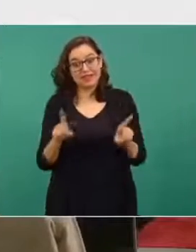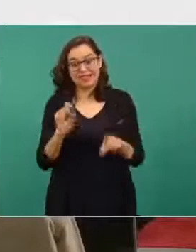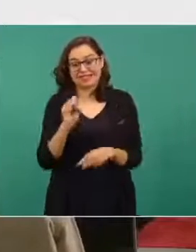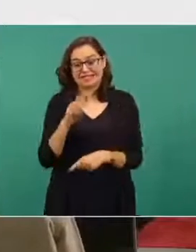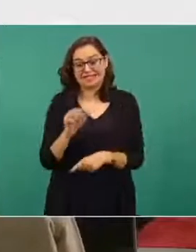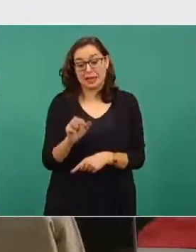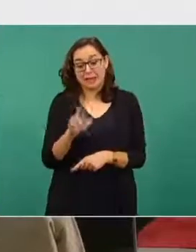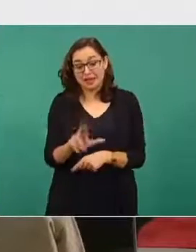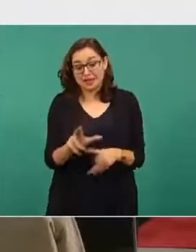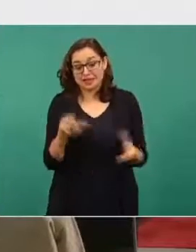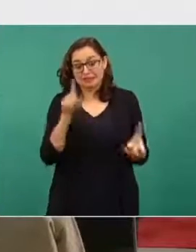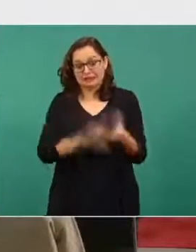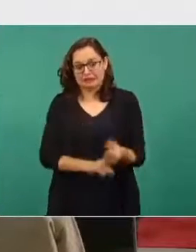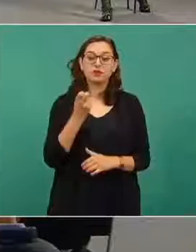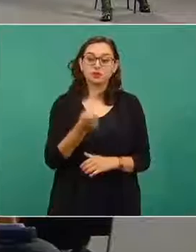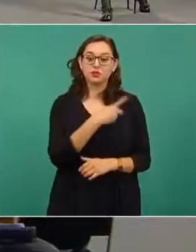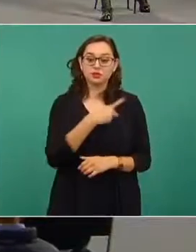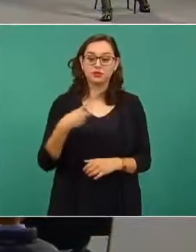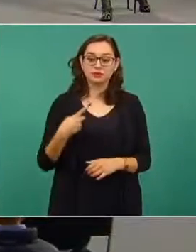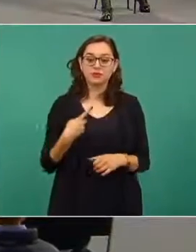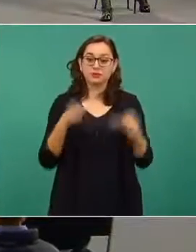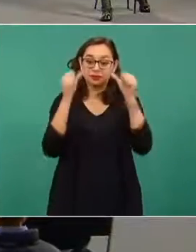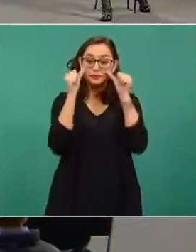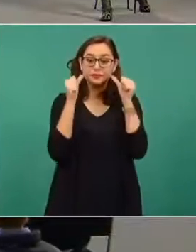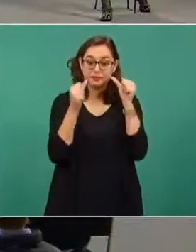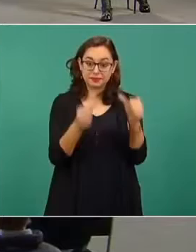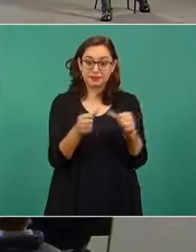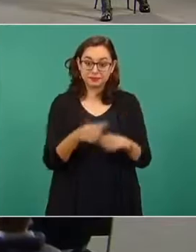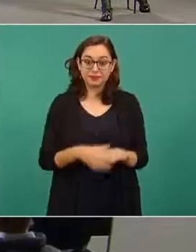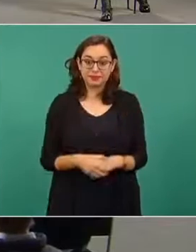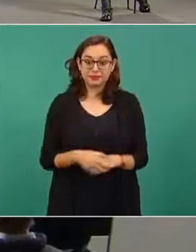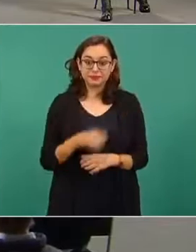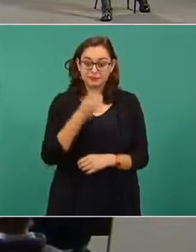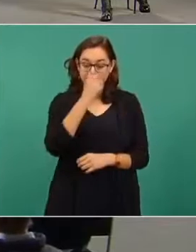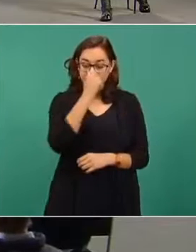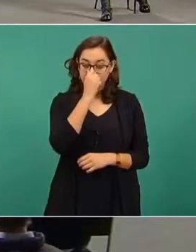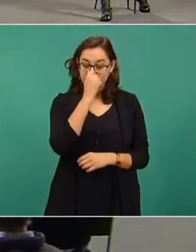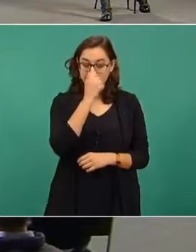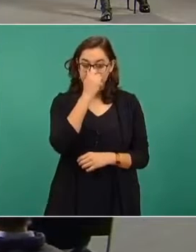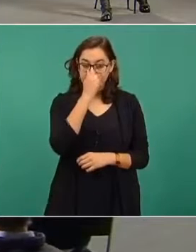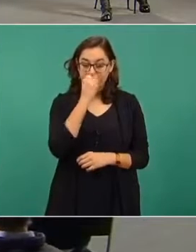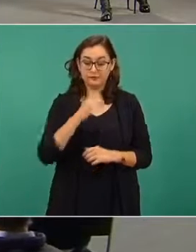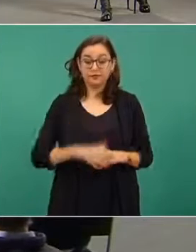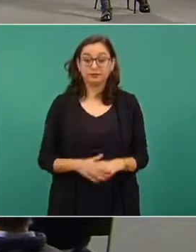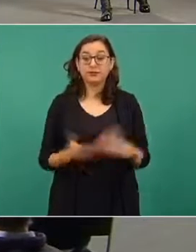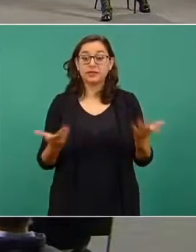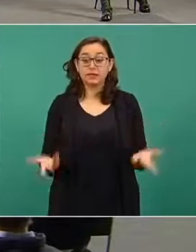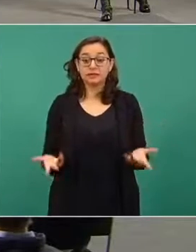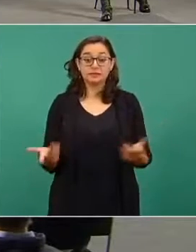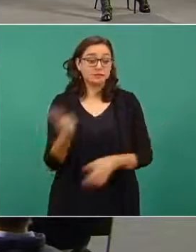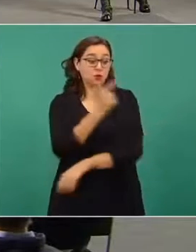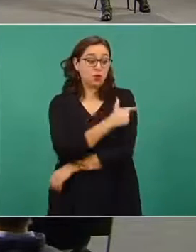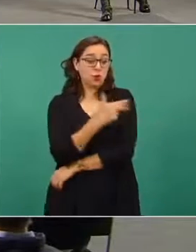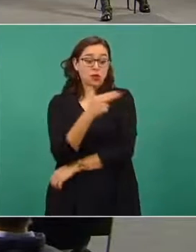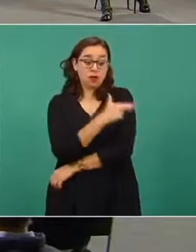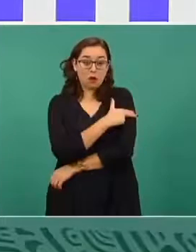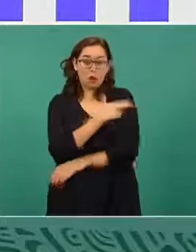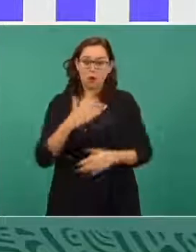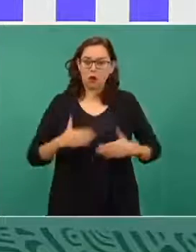¡Gracias! Y es muy importante que la Guardia Nacional, que apenas